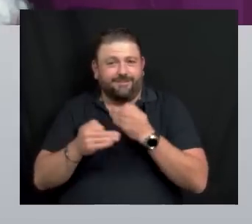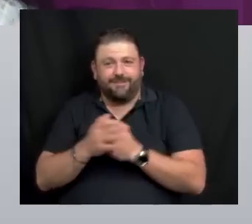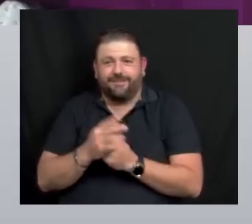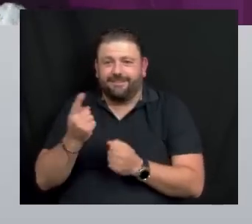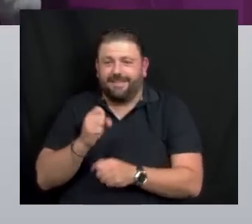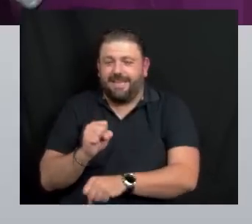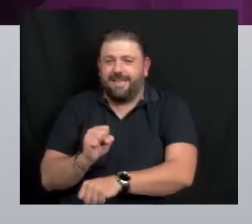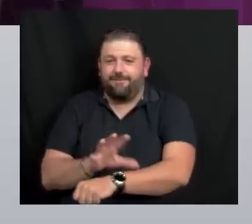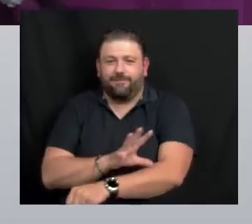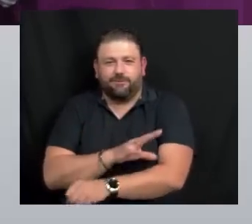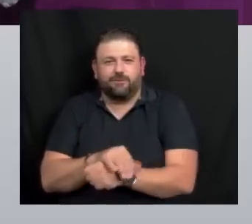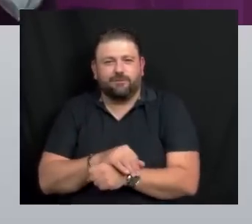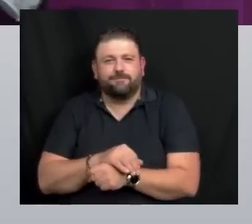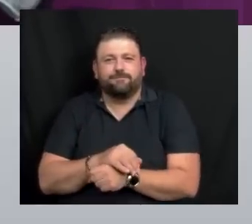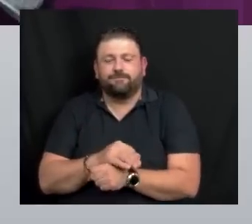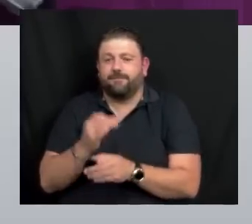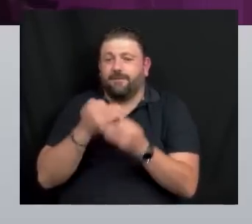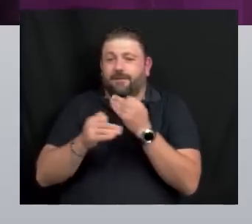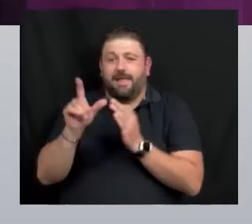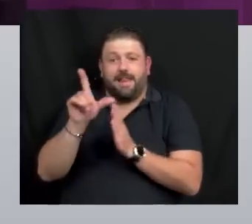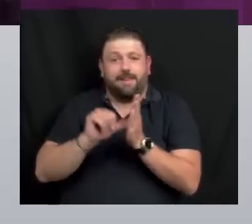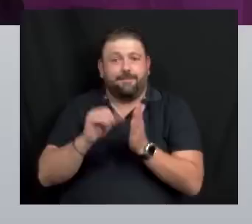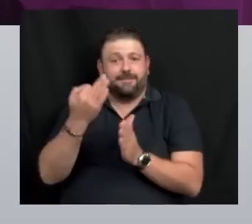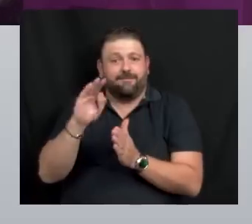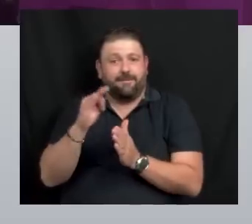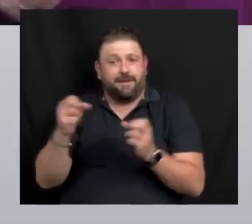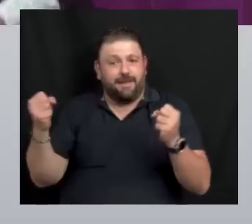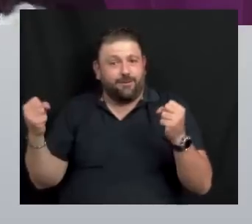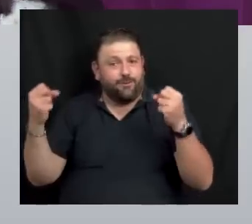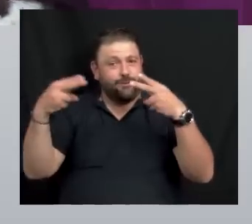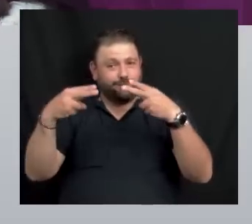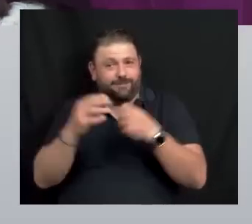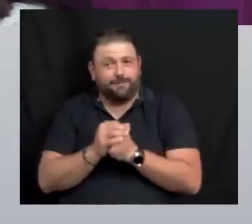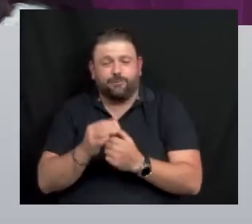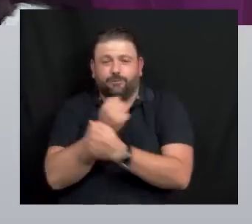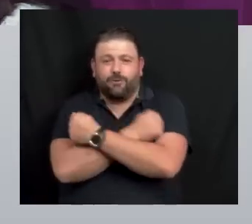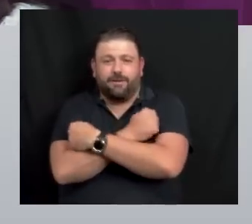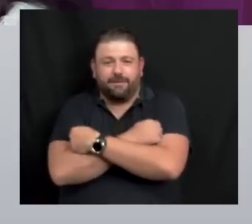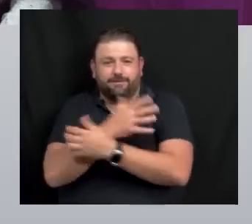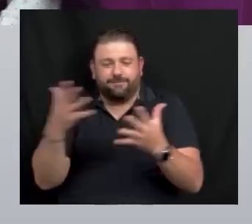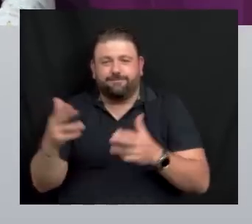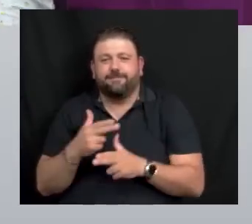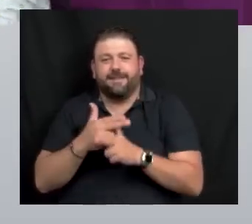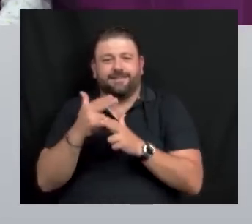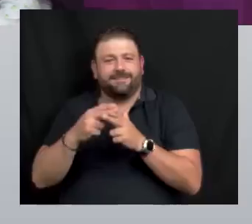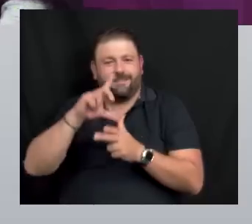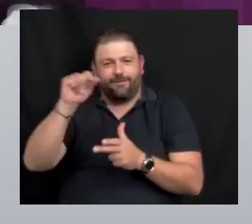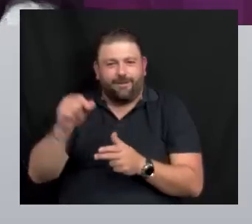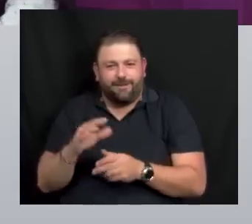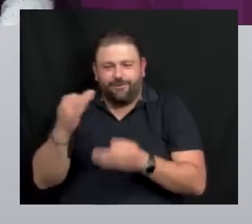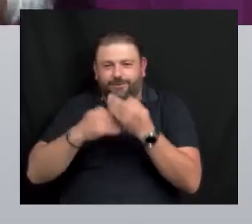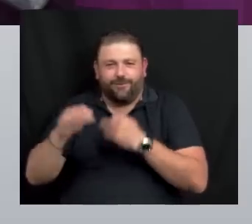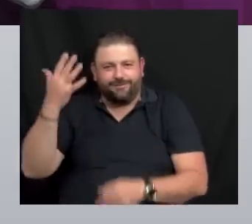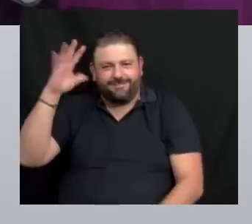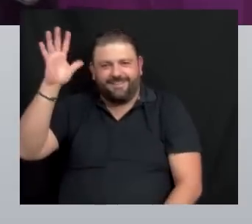que volvemos. Así es que en Extravaganas nos vemos y un abrazo enorme. ¡Hasta luego!